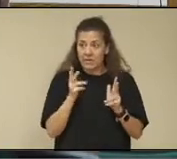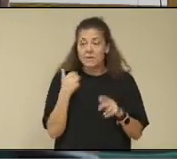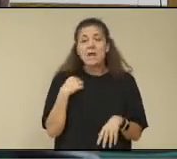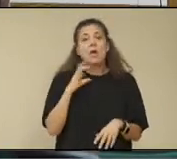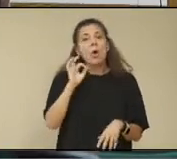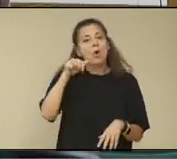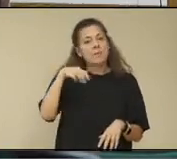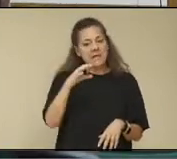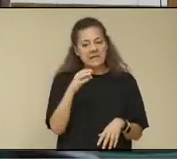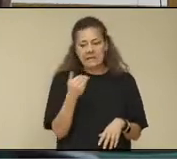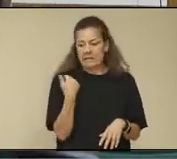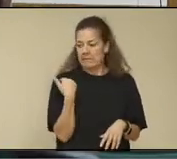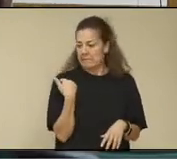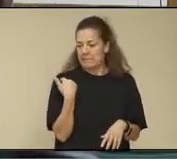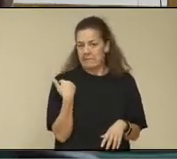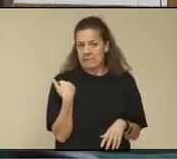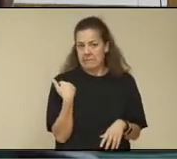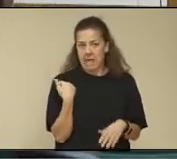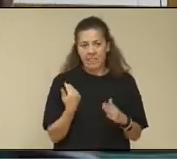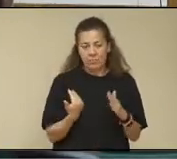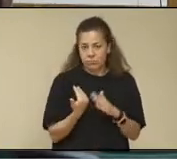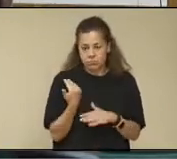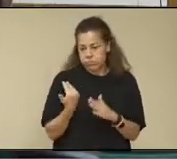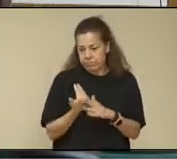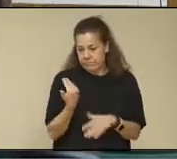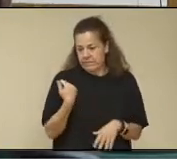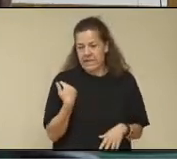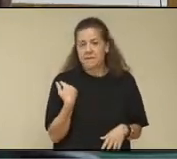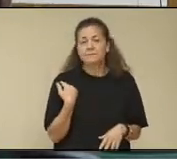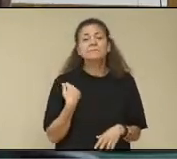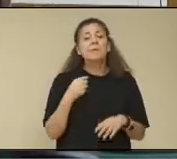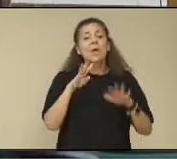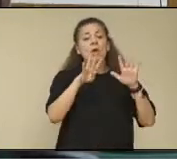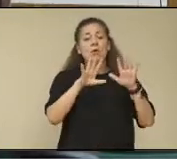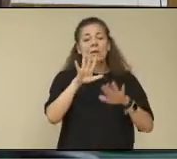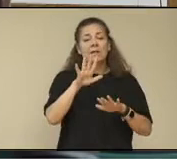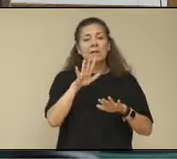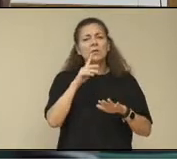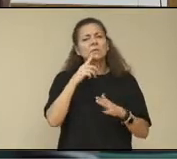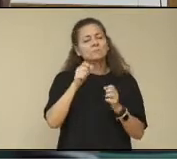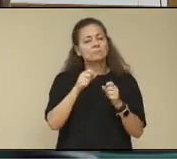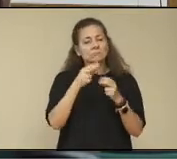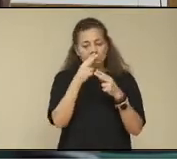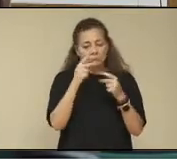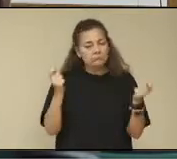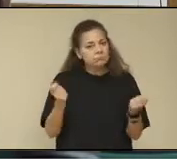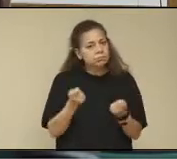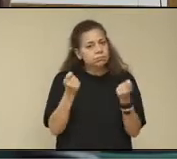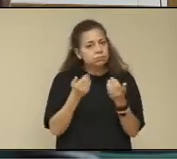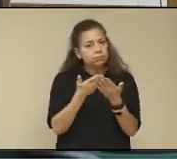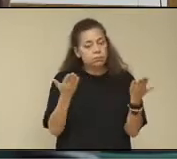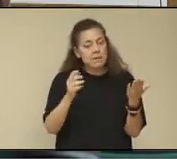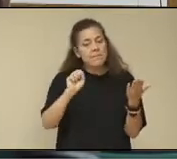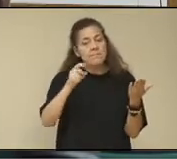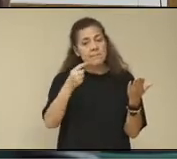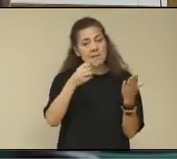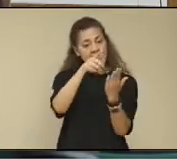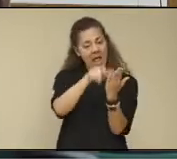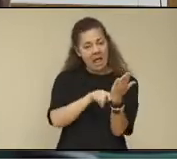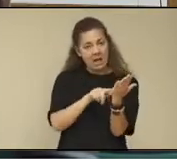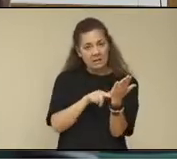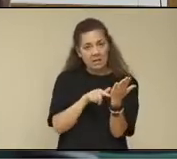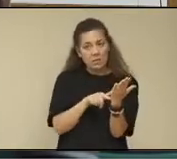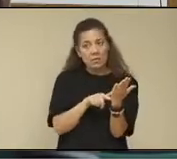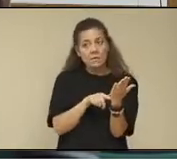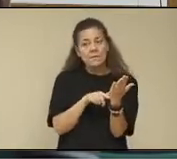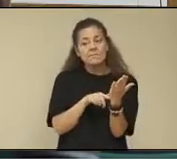OMS en estos días, y en el 95 se publica, es el primer artículo sobre